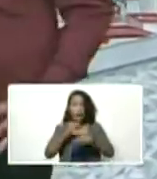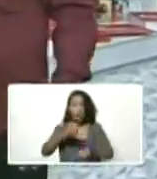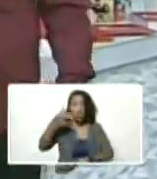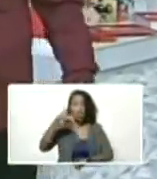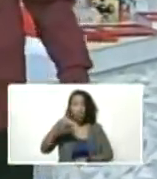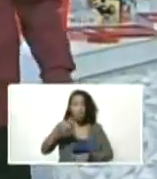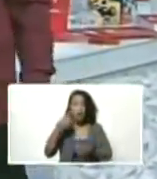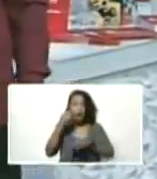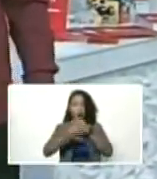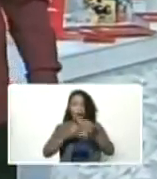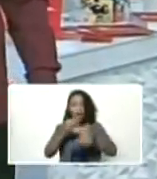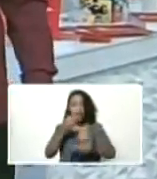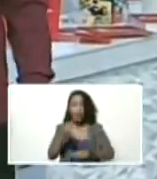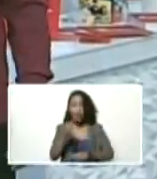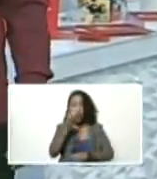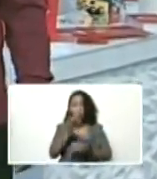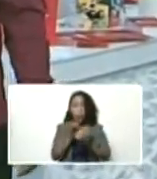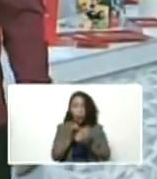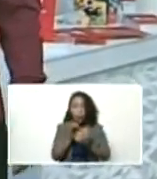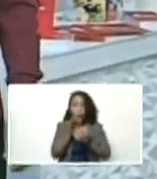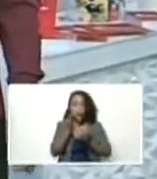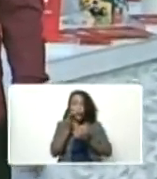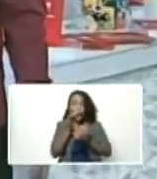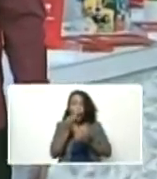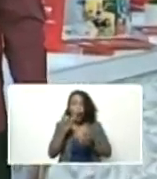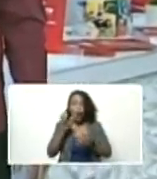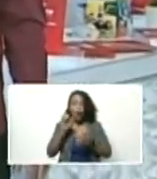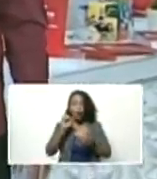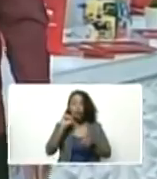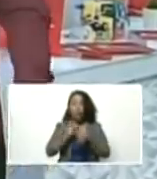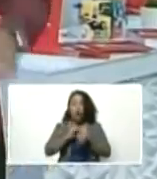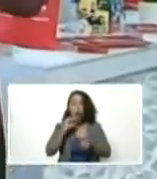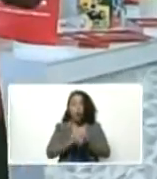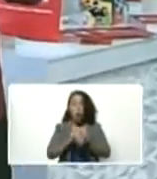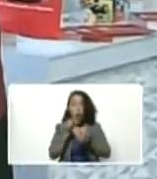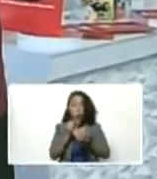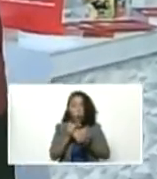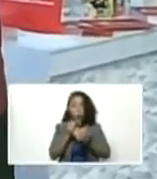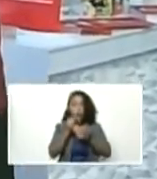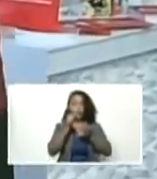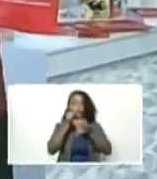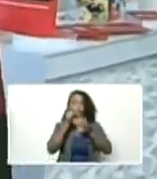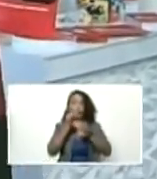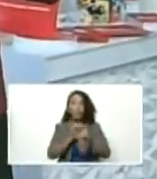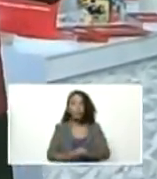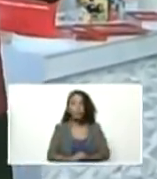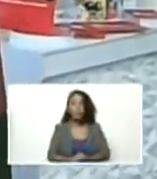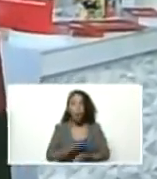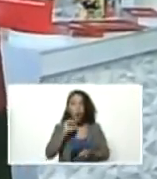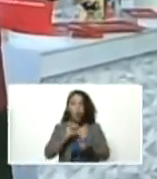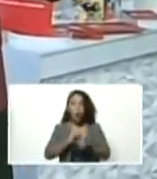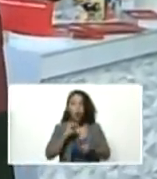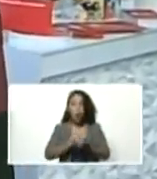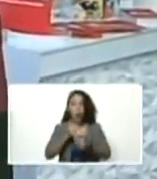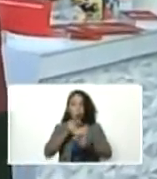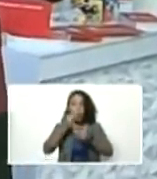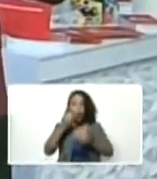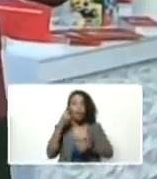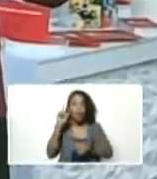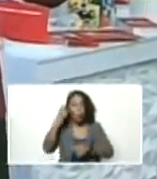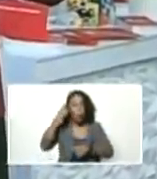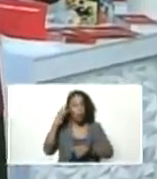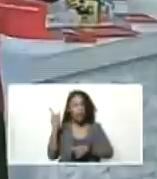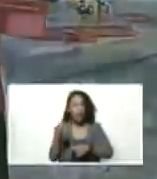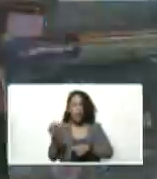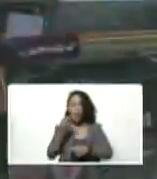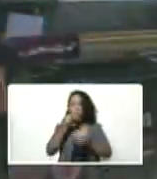chicha, Dios santo. ¿Cocadas o chicha? Cocadas. ¿Te acuerdas cuando íbamos a tomar cocadas